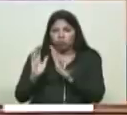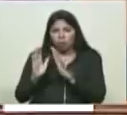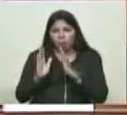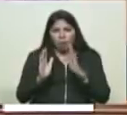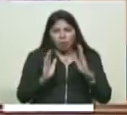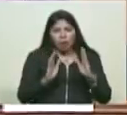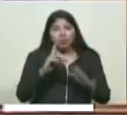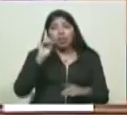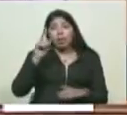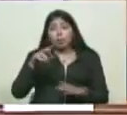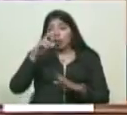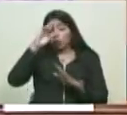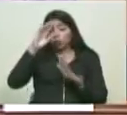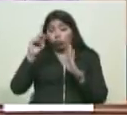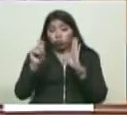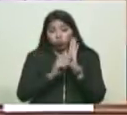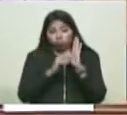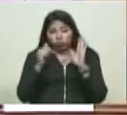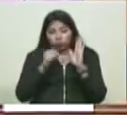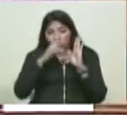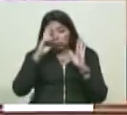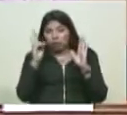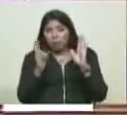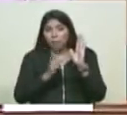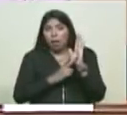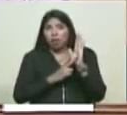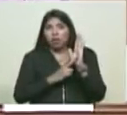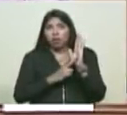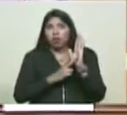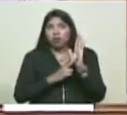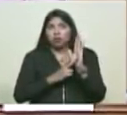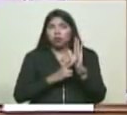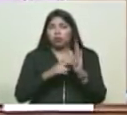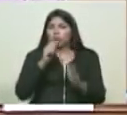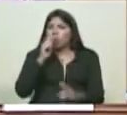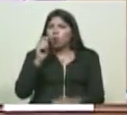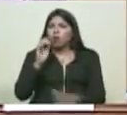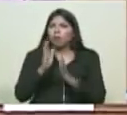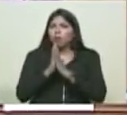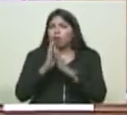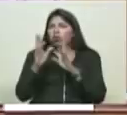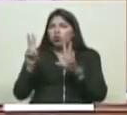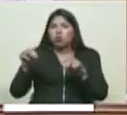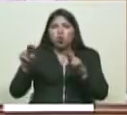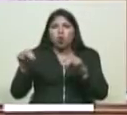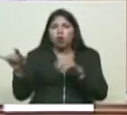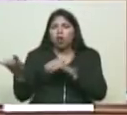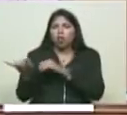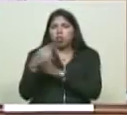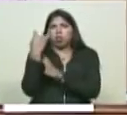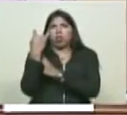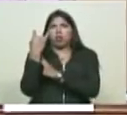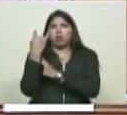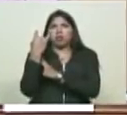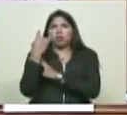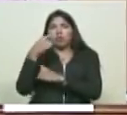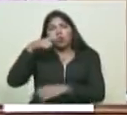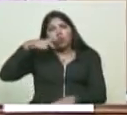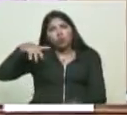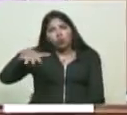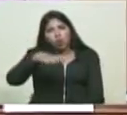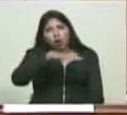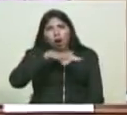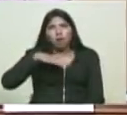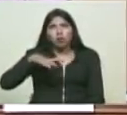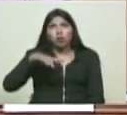nuestra Constitución madre, nuestra Constitución pionera. ¿Jura usted jamás traicionar la voluntad del pueblo de Venezuela